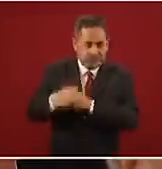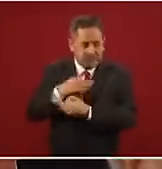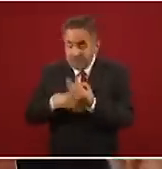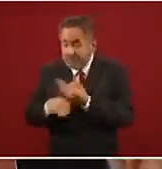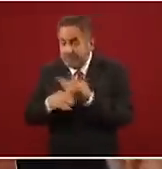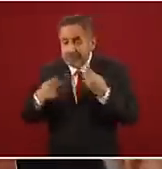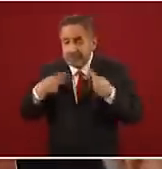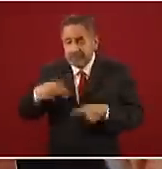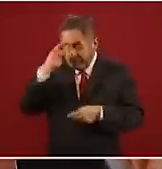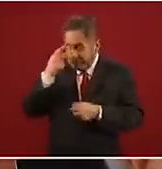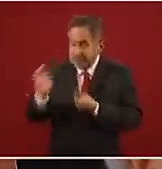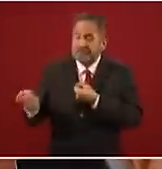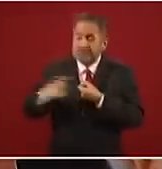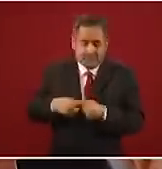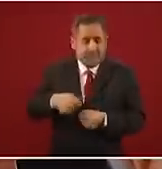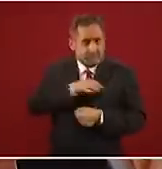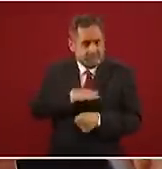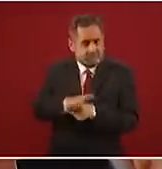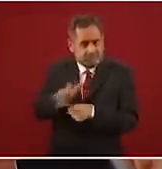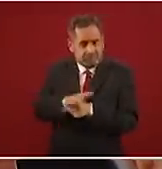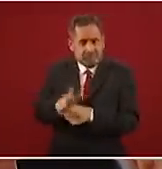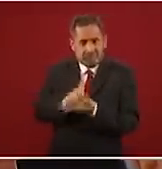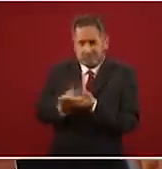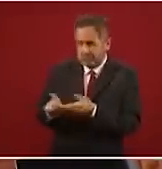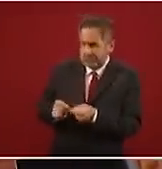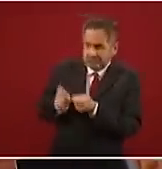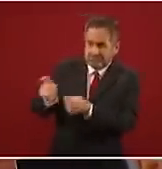ciudadanos tienen el derecho